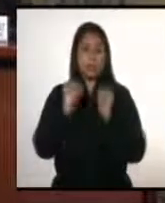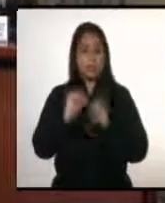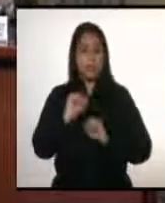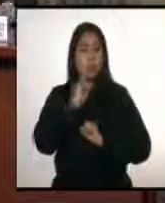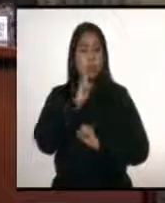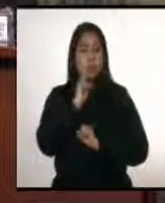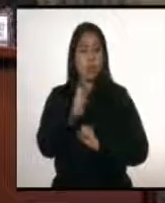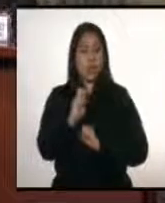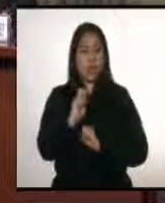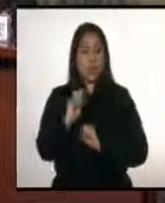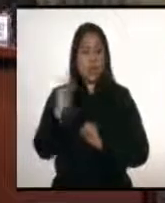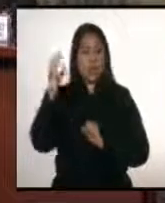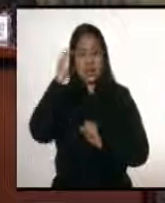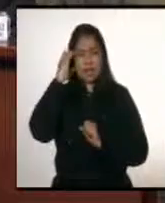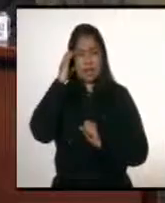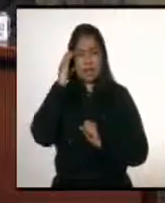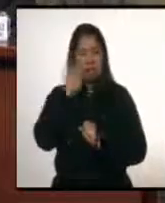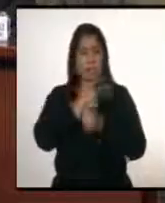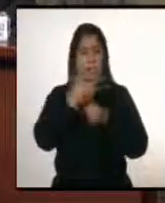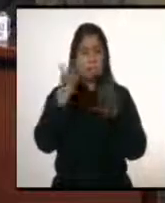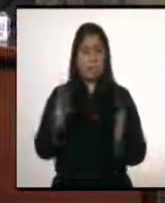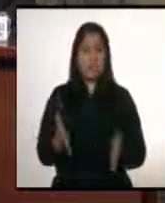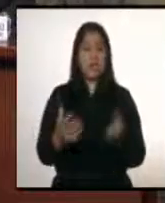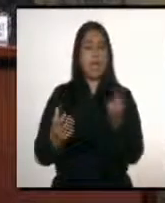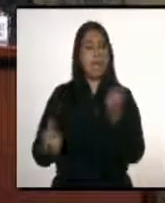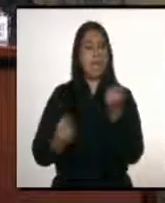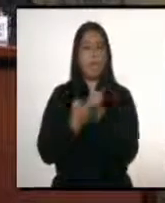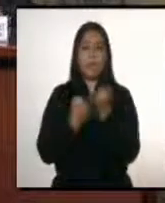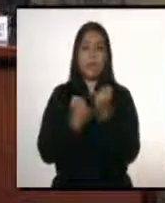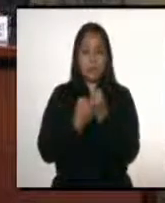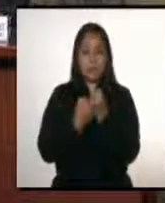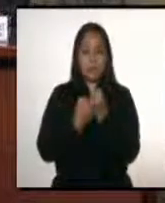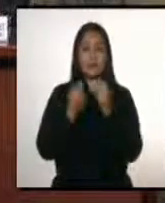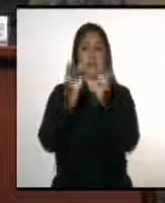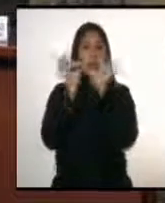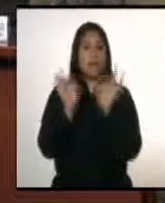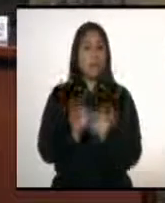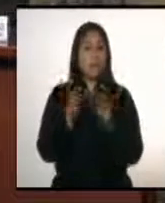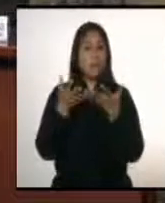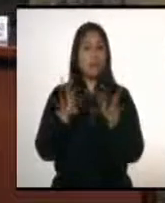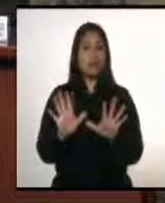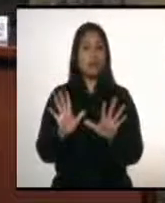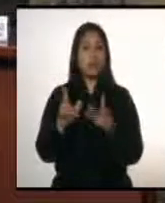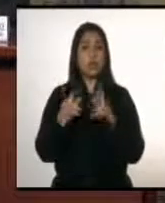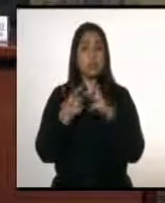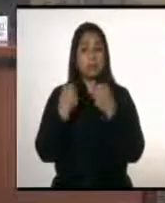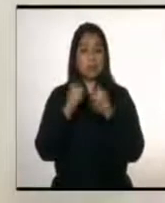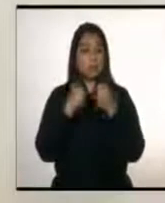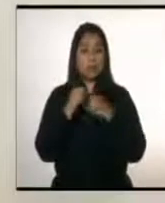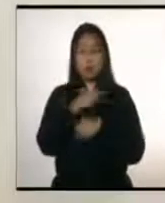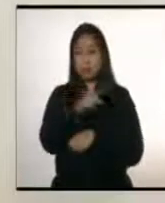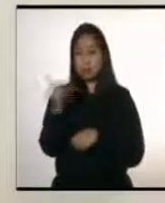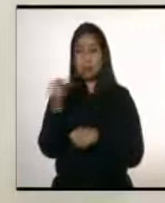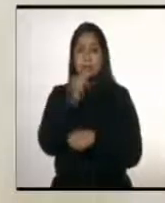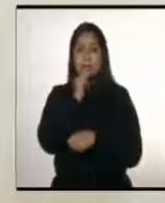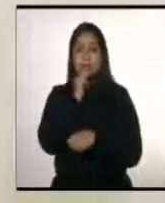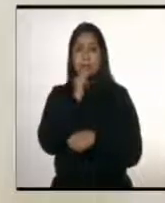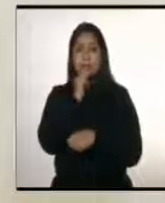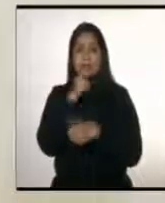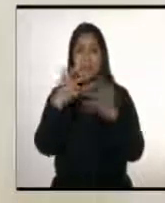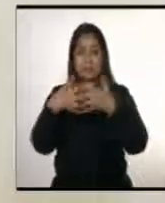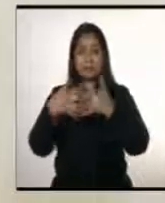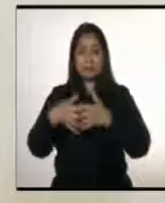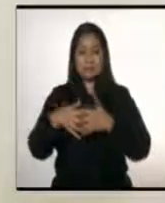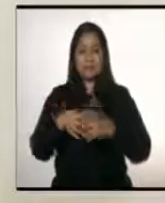de los guatemaltecos apoyando la forma, como ya lo está haciendo mucha la iniciativa privada, de permitir que no